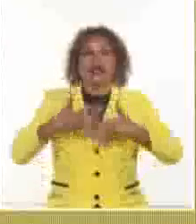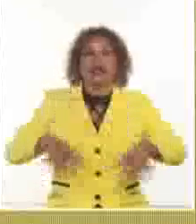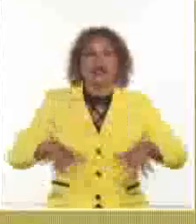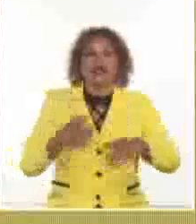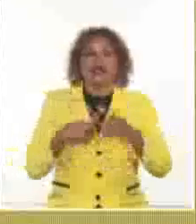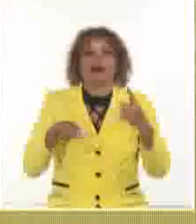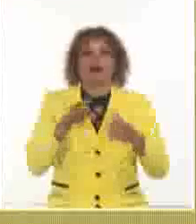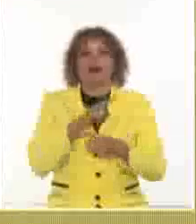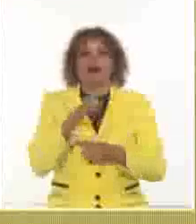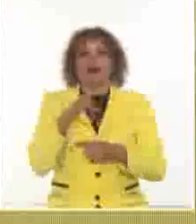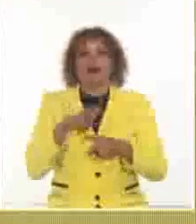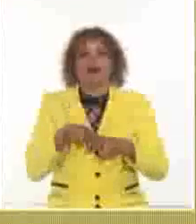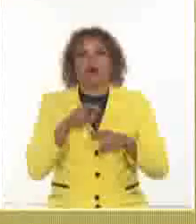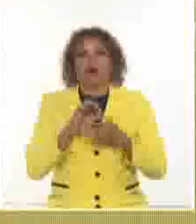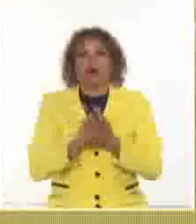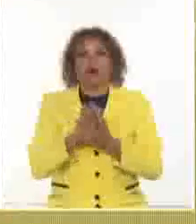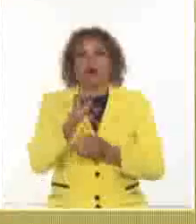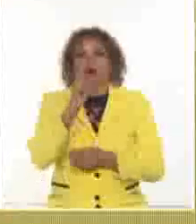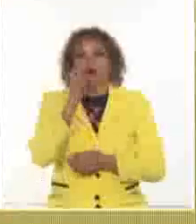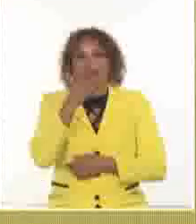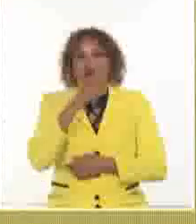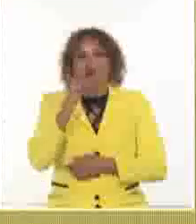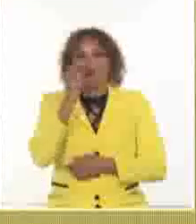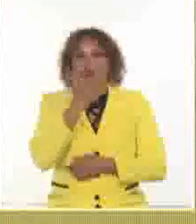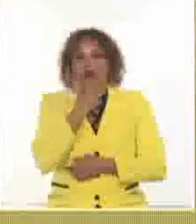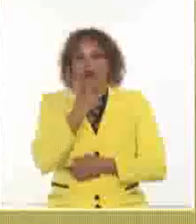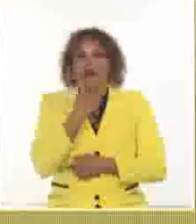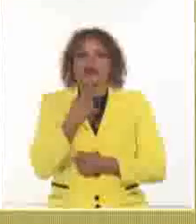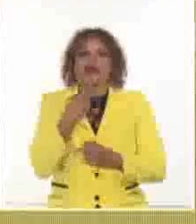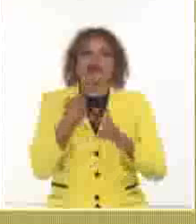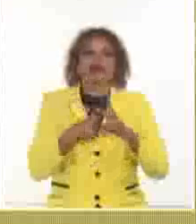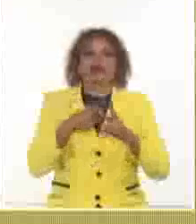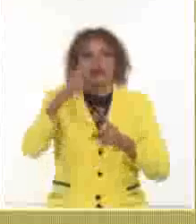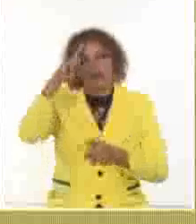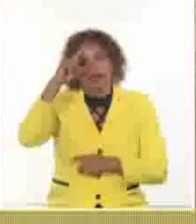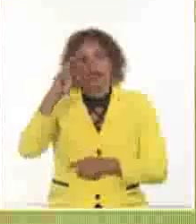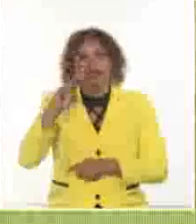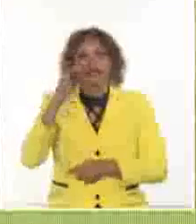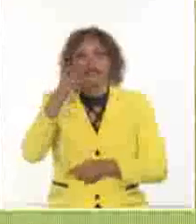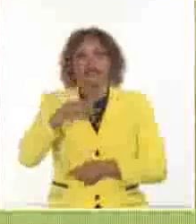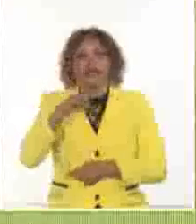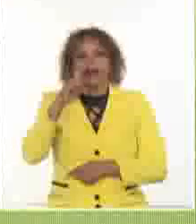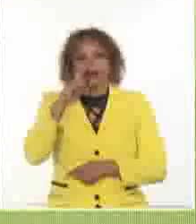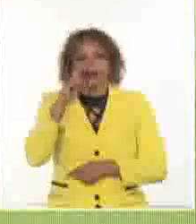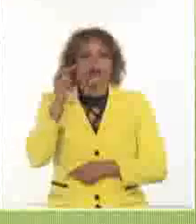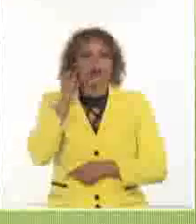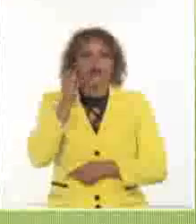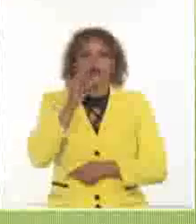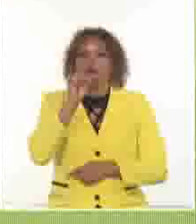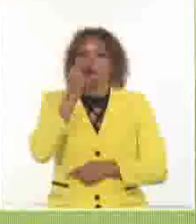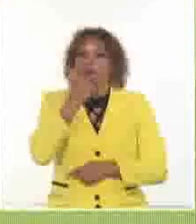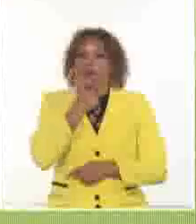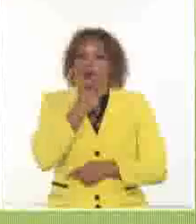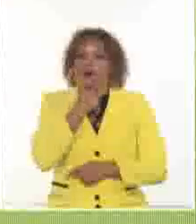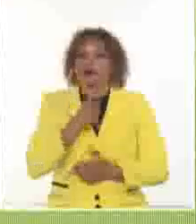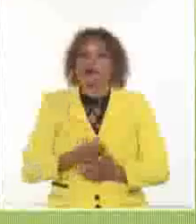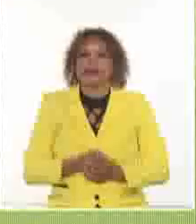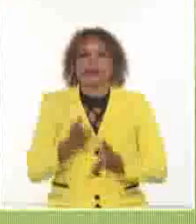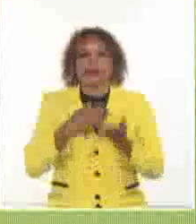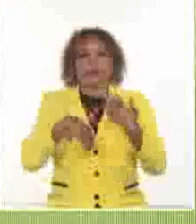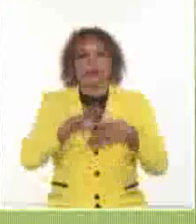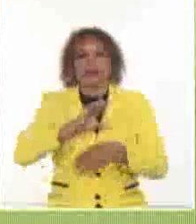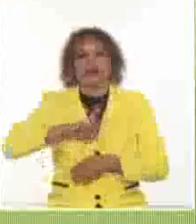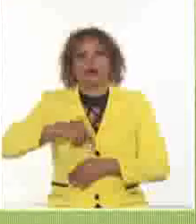la Transfobia, organizada por el Centro Nacional de Educación Sexual y el Ministerio de Cultura. El espectáculo